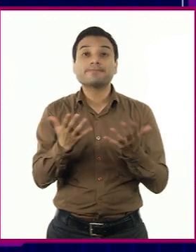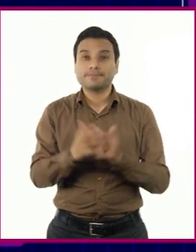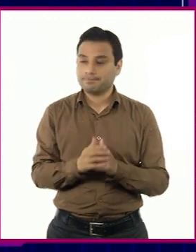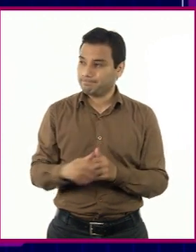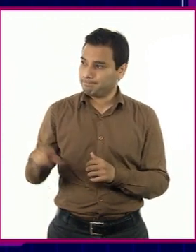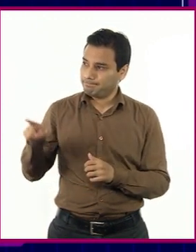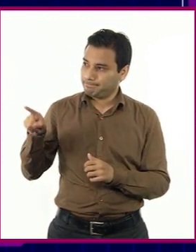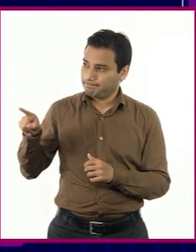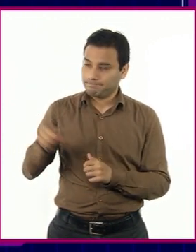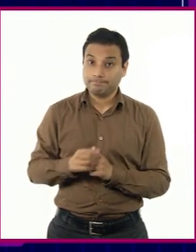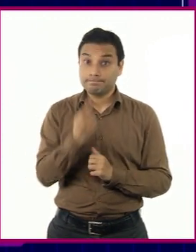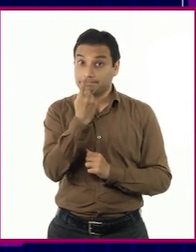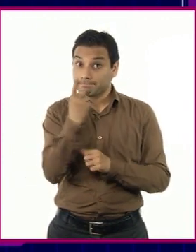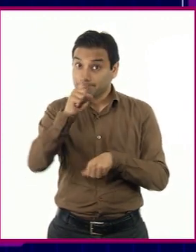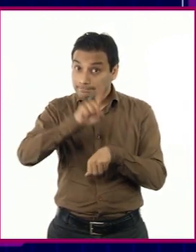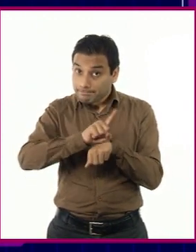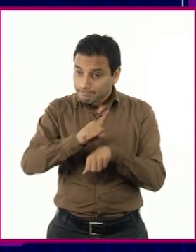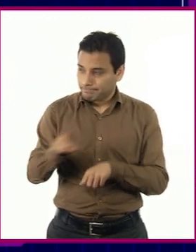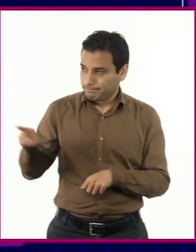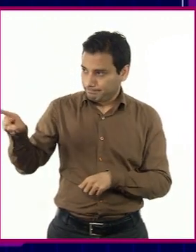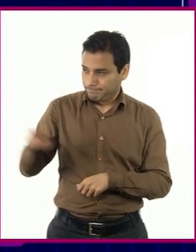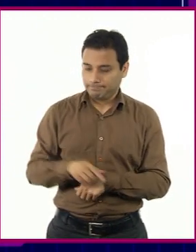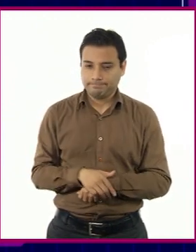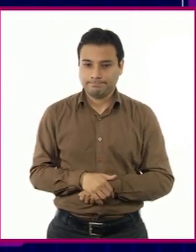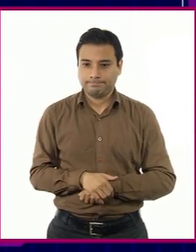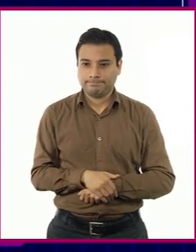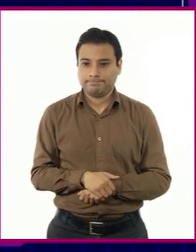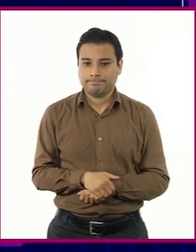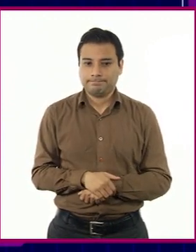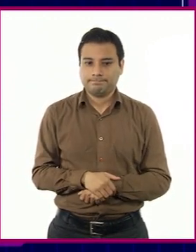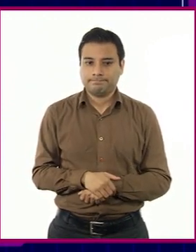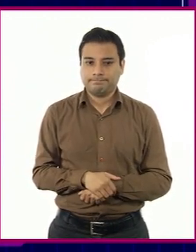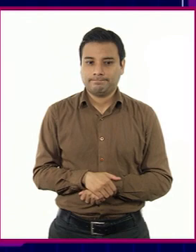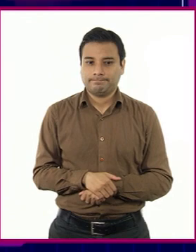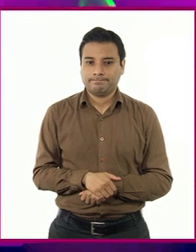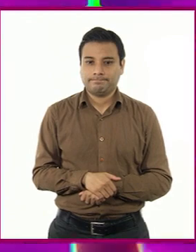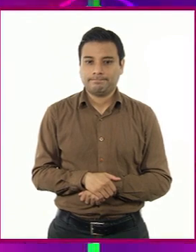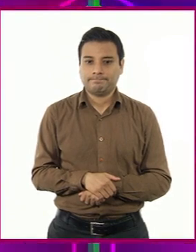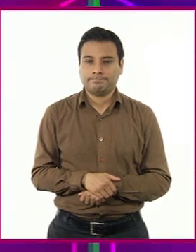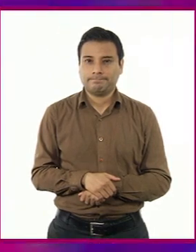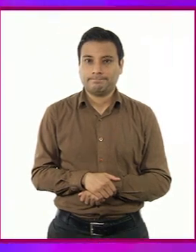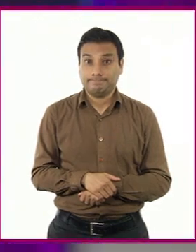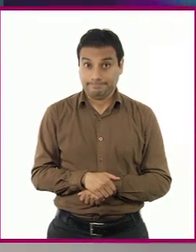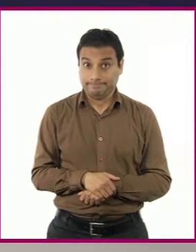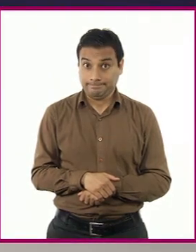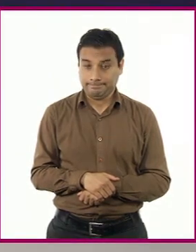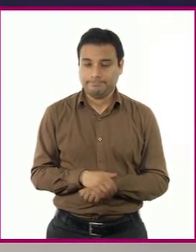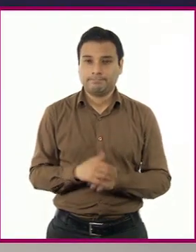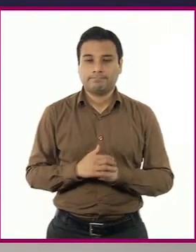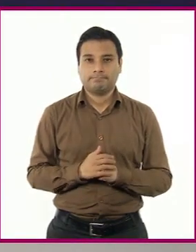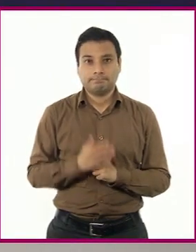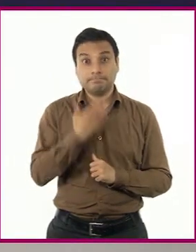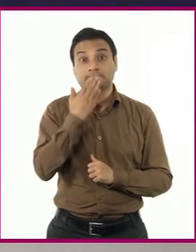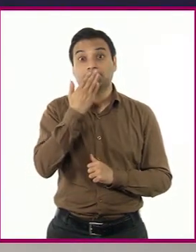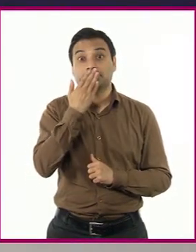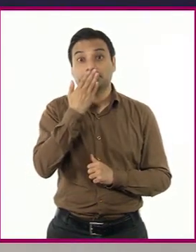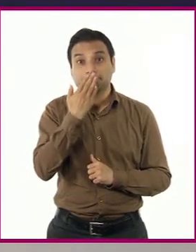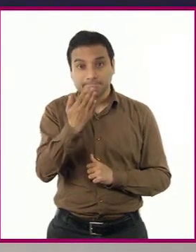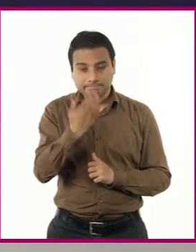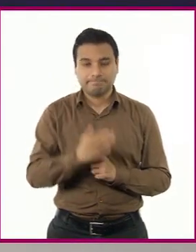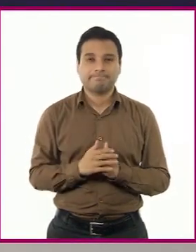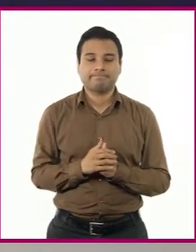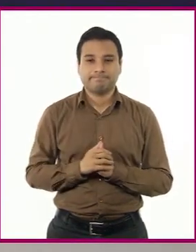petróleo por día es igual a 2.94 millones de barriles por día. Acertadas las respuestas,